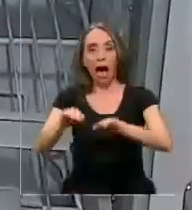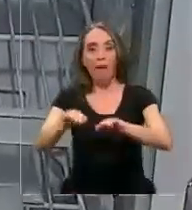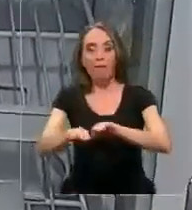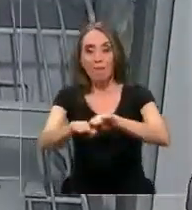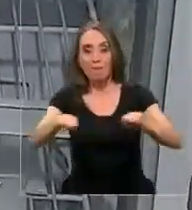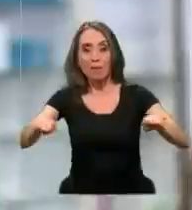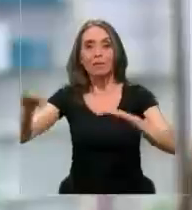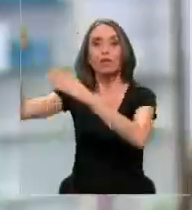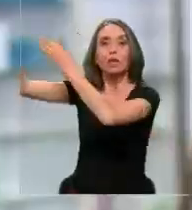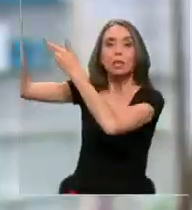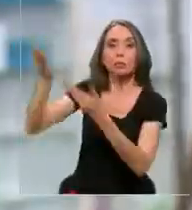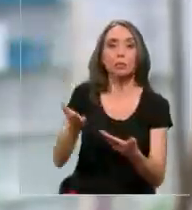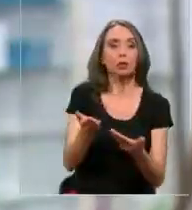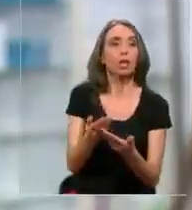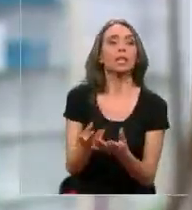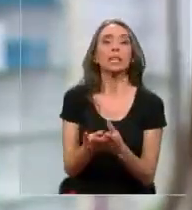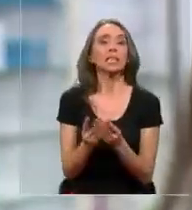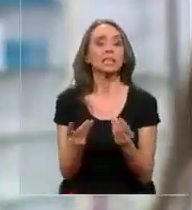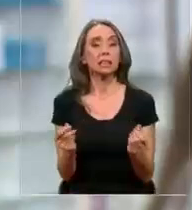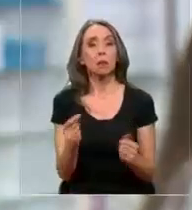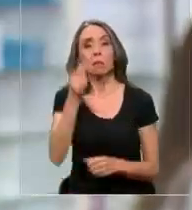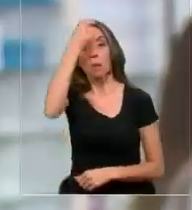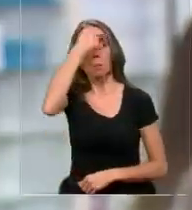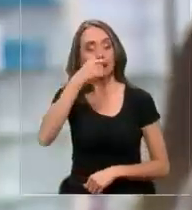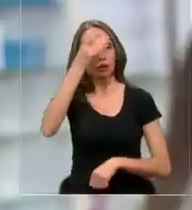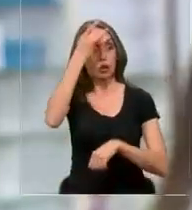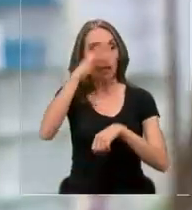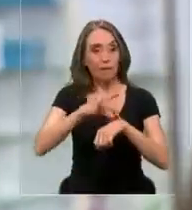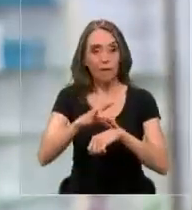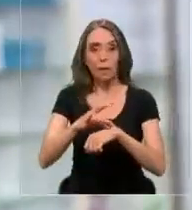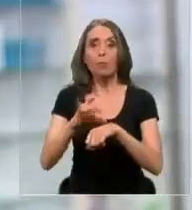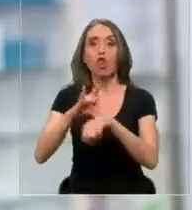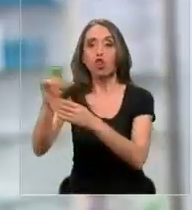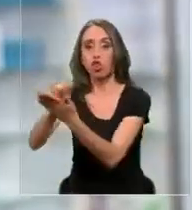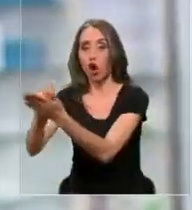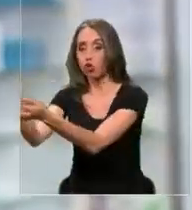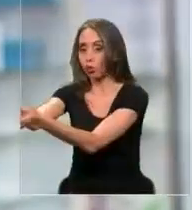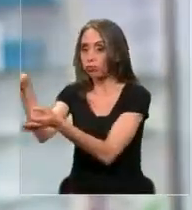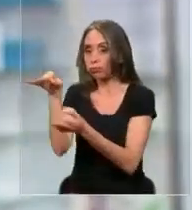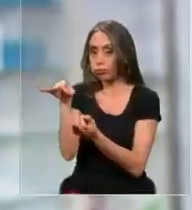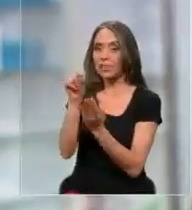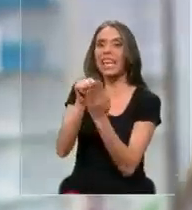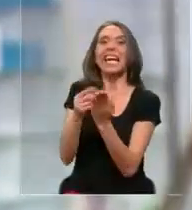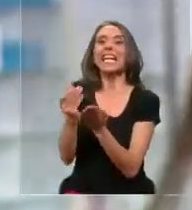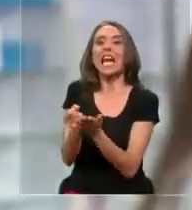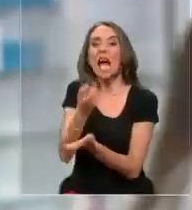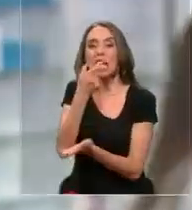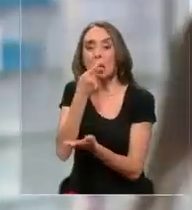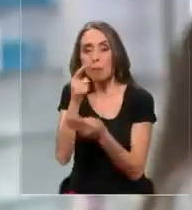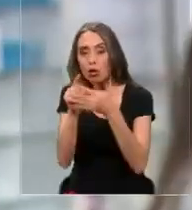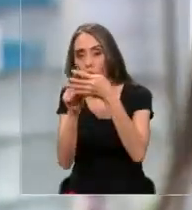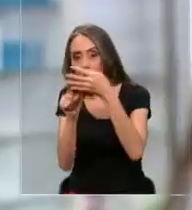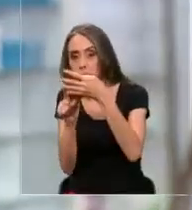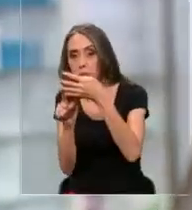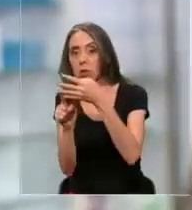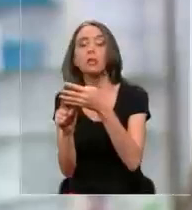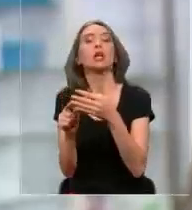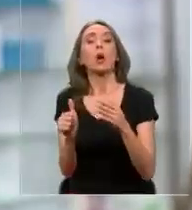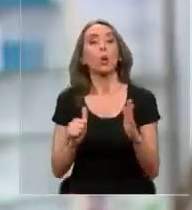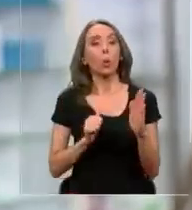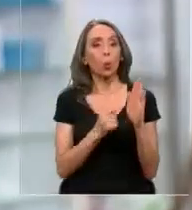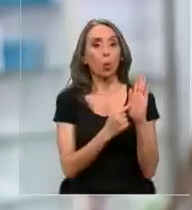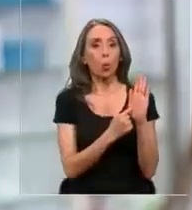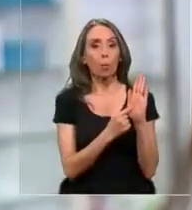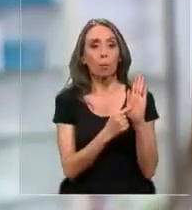medicamentos que son de importación no es muy simple el enfermo trae su receta basada en ciertas cláusulas o